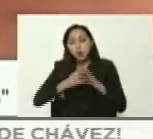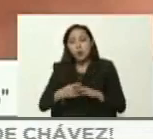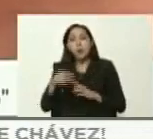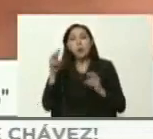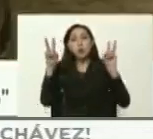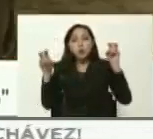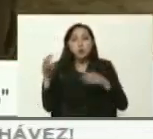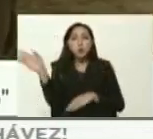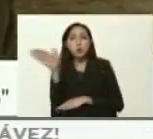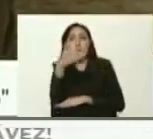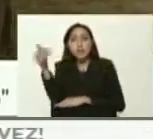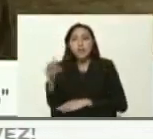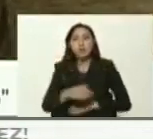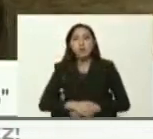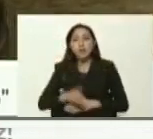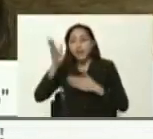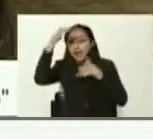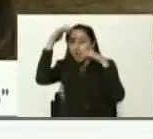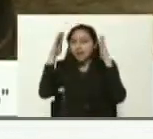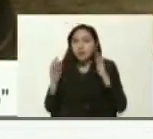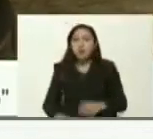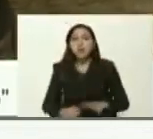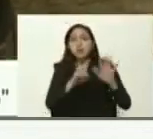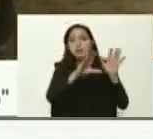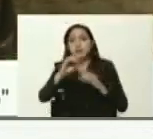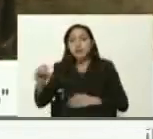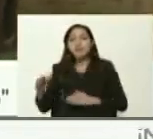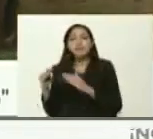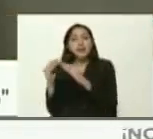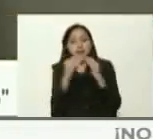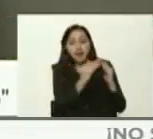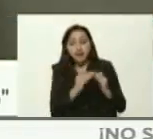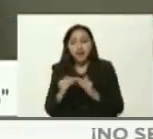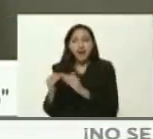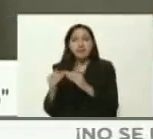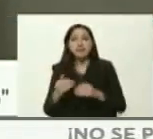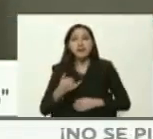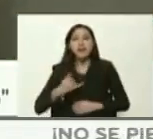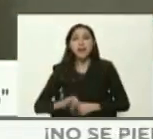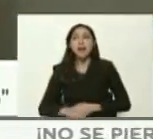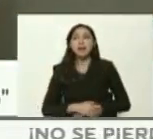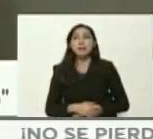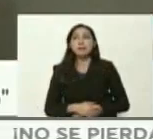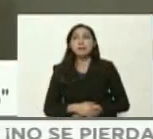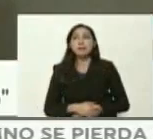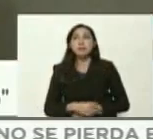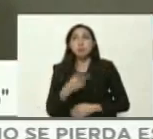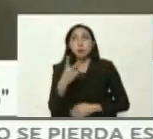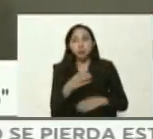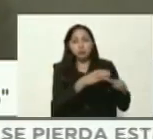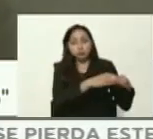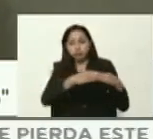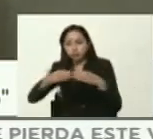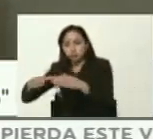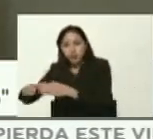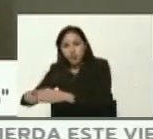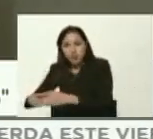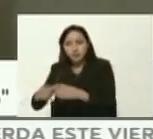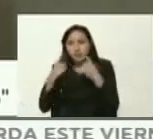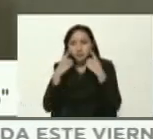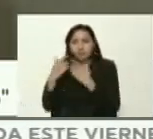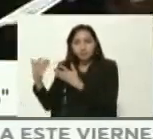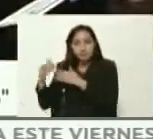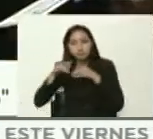Tricolor, y se van a intervenir las 600 casas que hay en esta zona. De acá ya están dos equipos de Barrio Nuevo, Barrio Tricolor